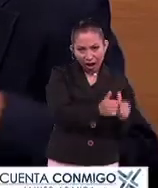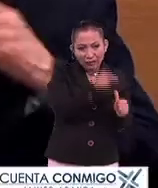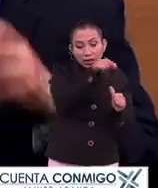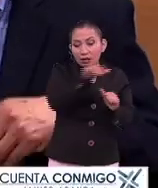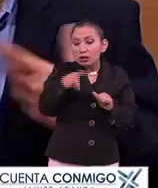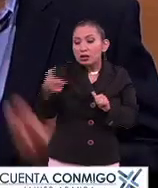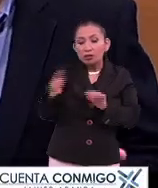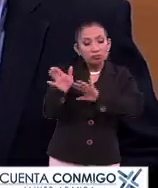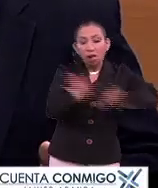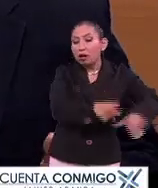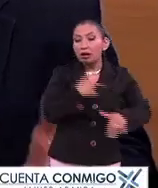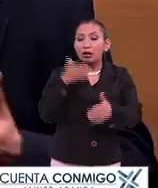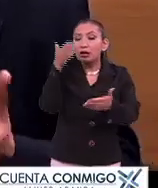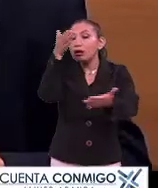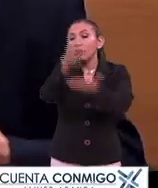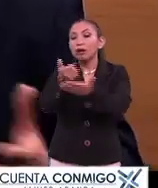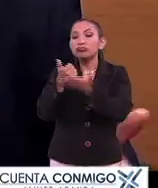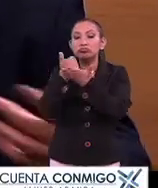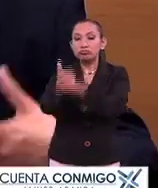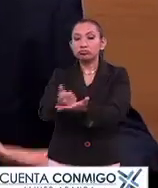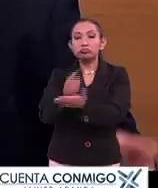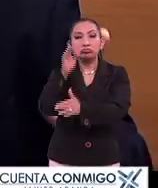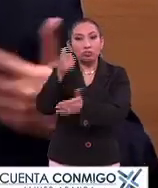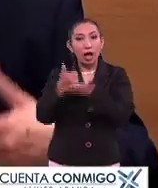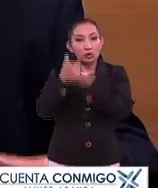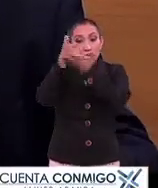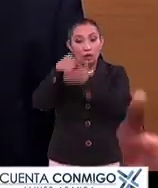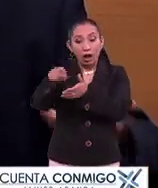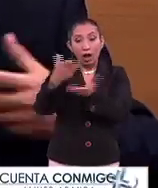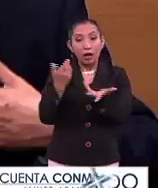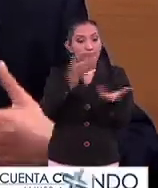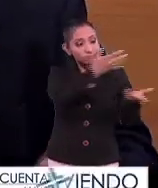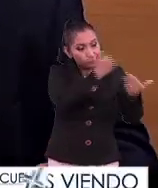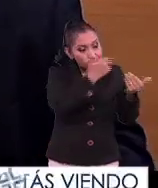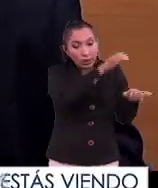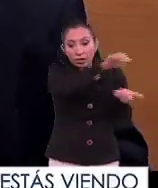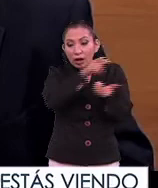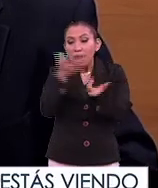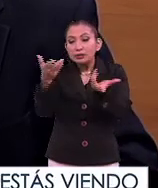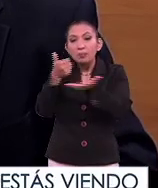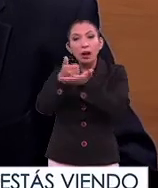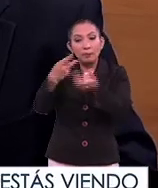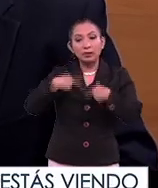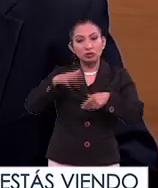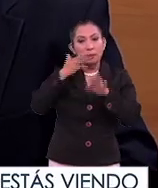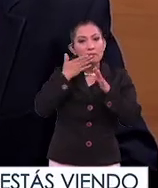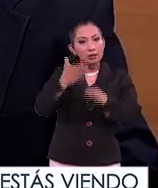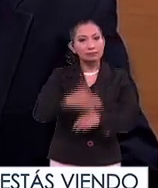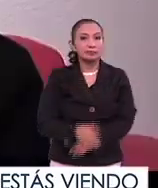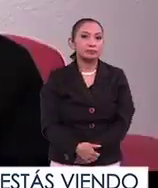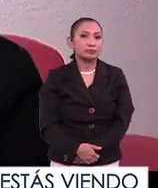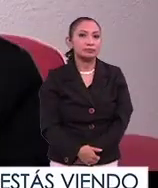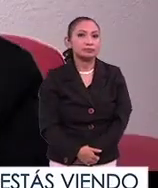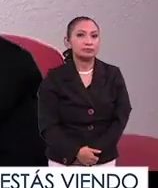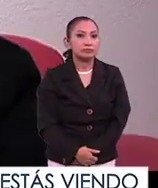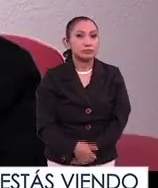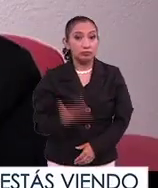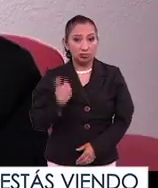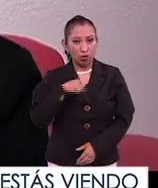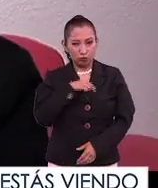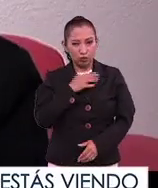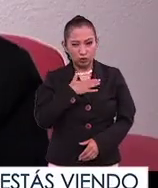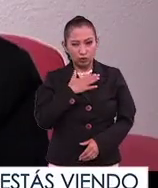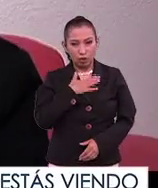un lado y de su creatividad la dedica a generar recursos, a hacer cosas para que la gente esté mejor. Claro, sí,